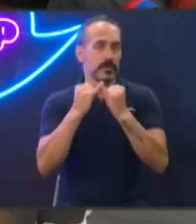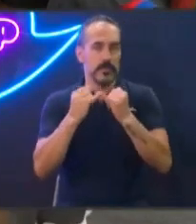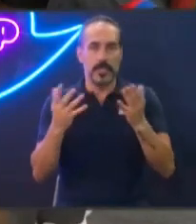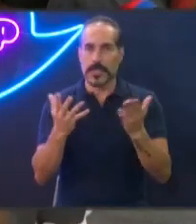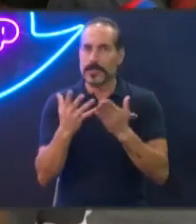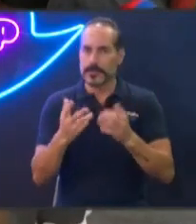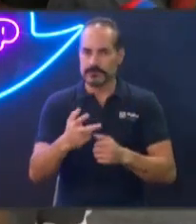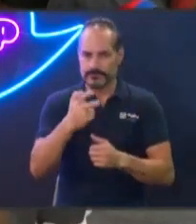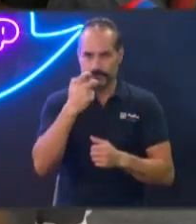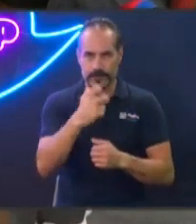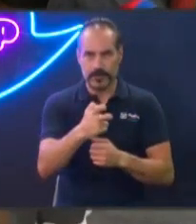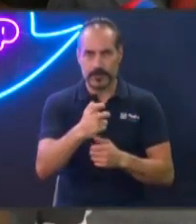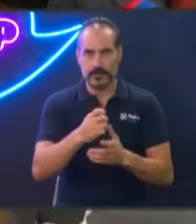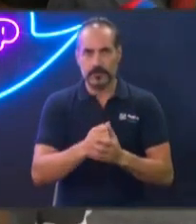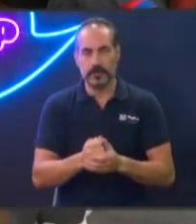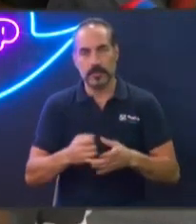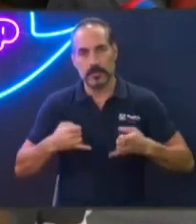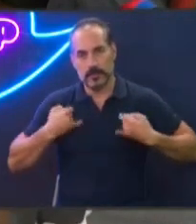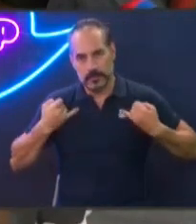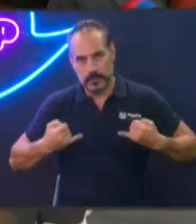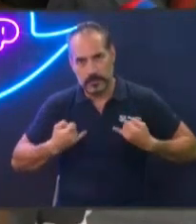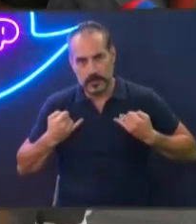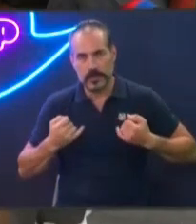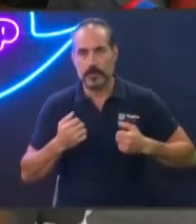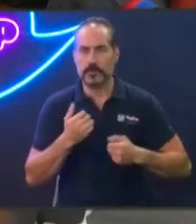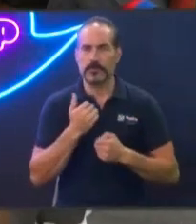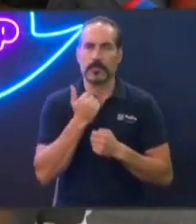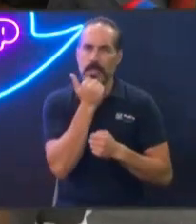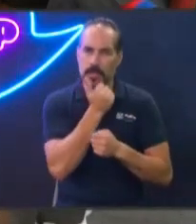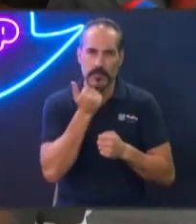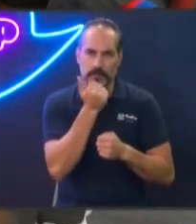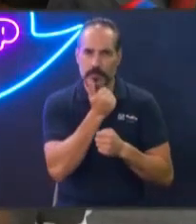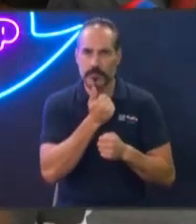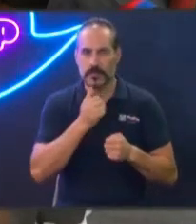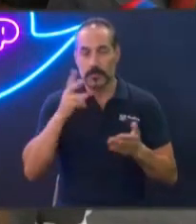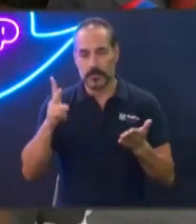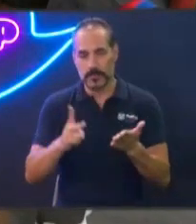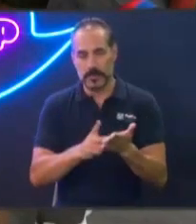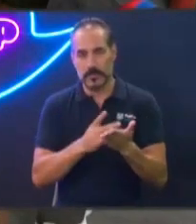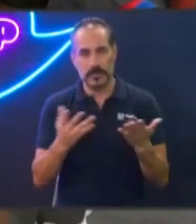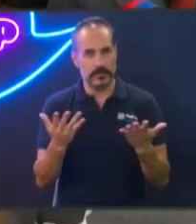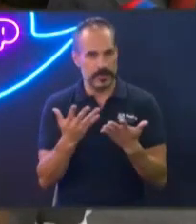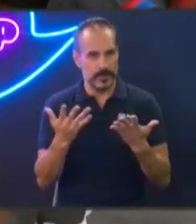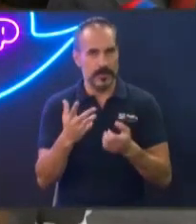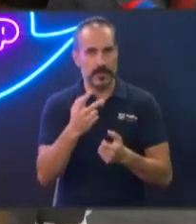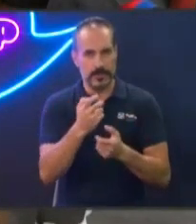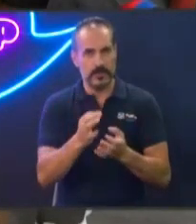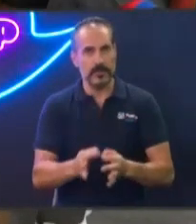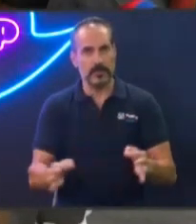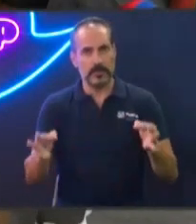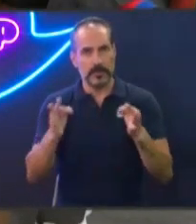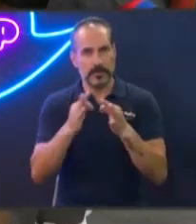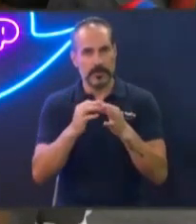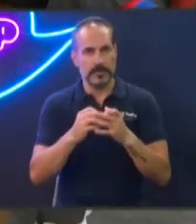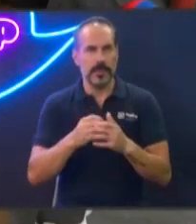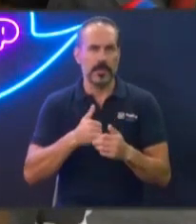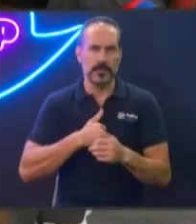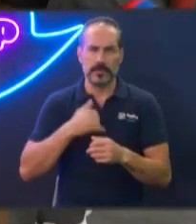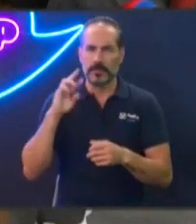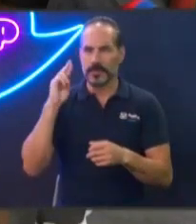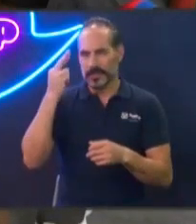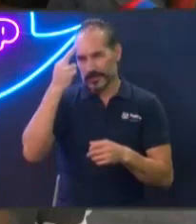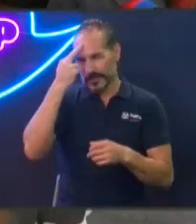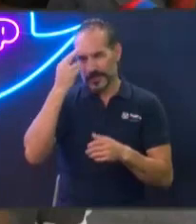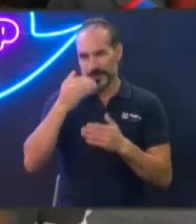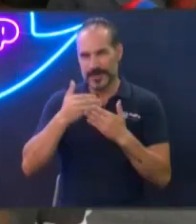retoma Esto Y los muchachos eh Bueno a mí me tocó como estudiante de prepa me acuerdo que este que éramos felices en la organización